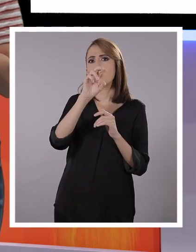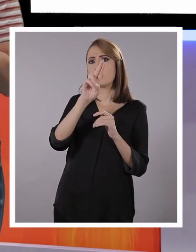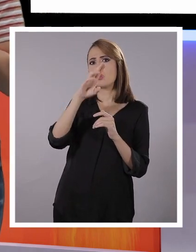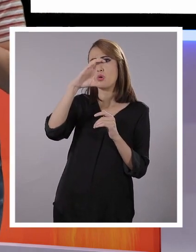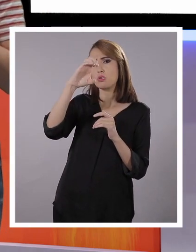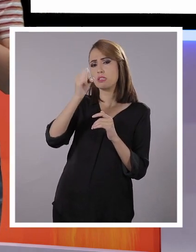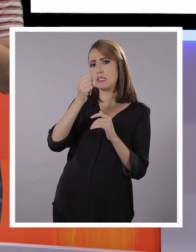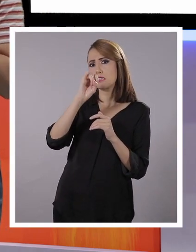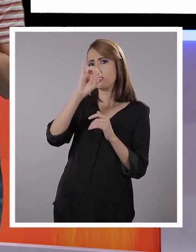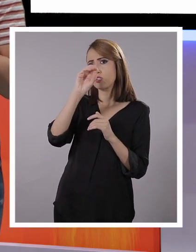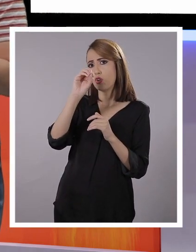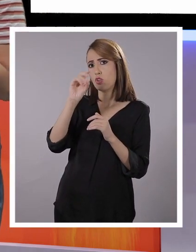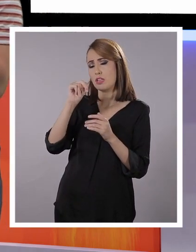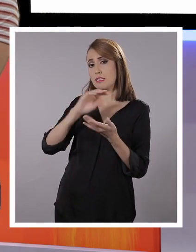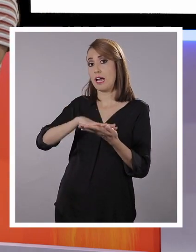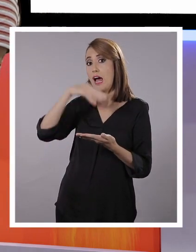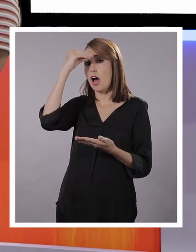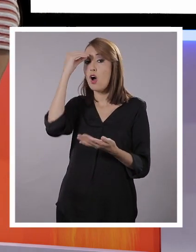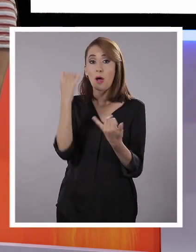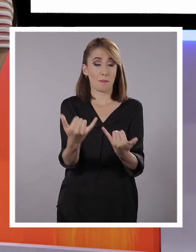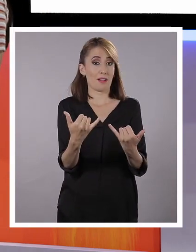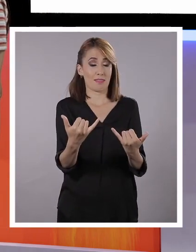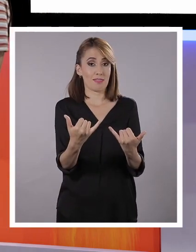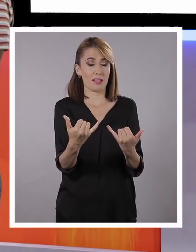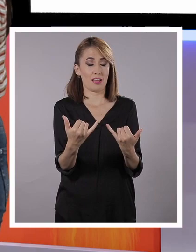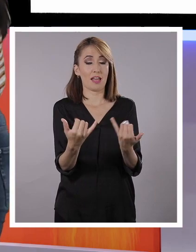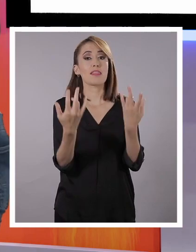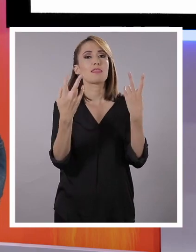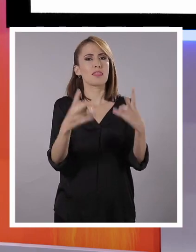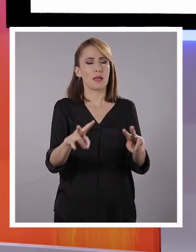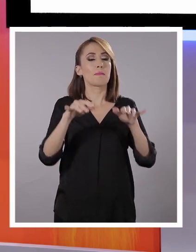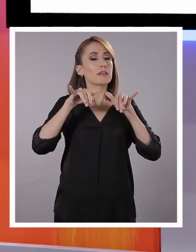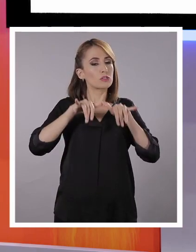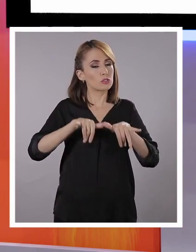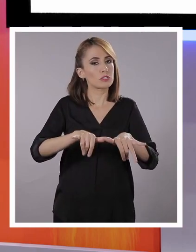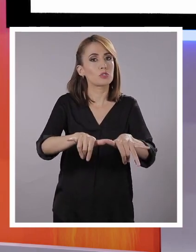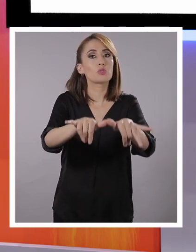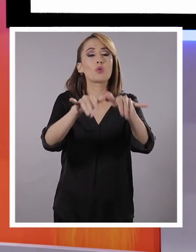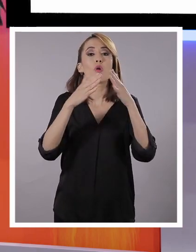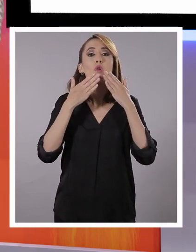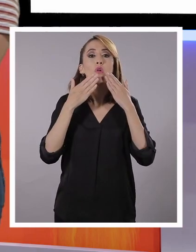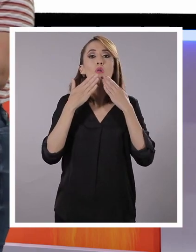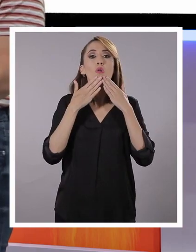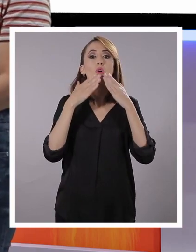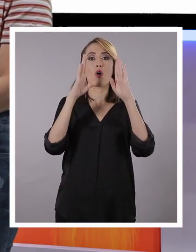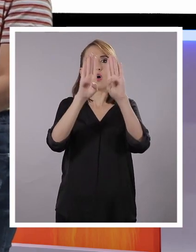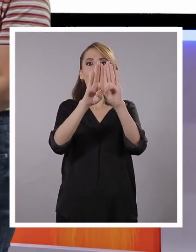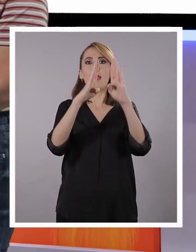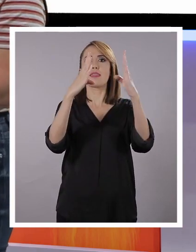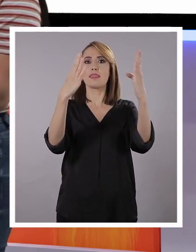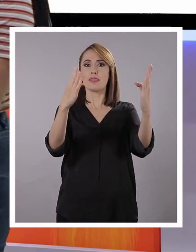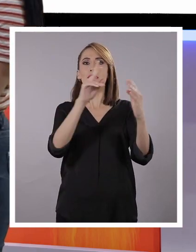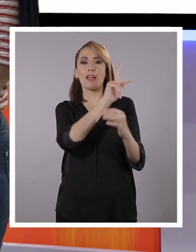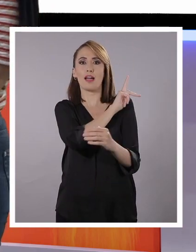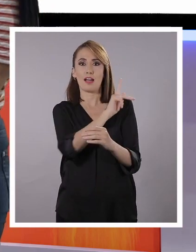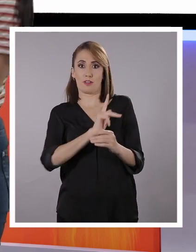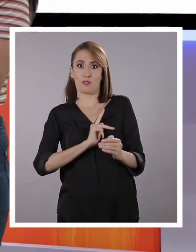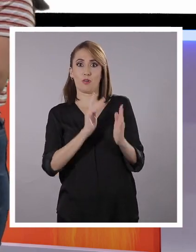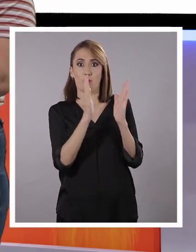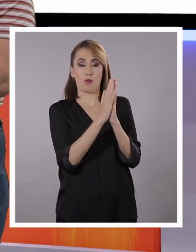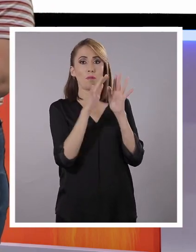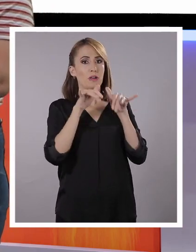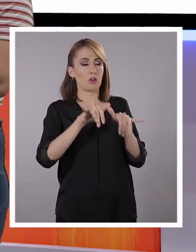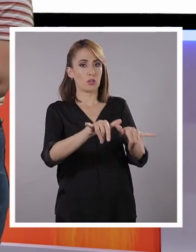es lo que vamos a aprender hoy. Aparte, vamos a continuar con nuestro diario personal. Así es, y tenemos una